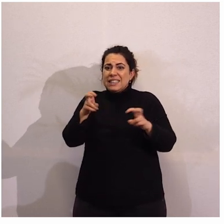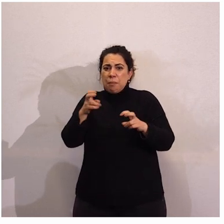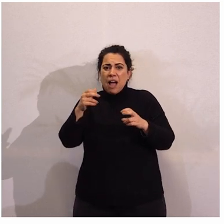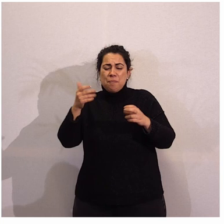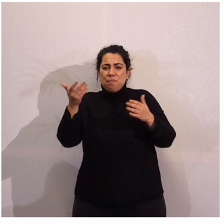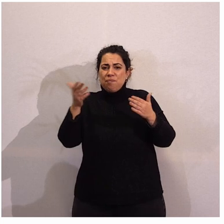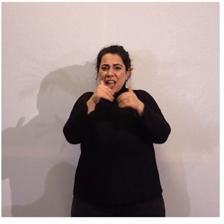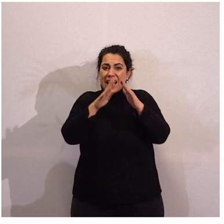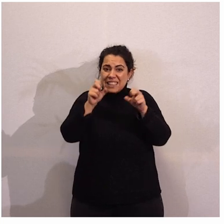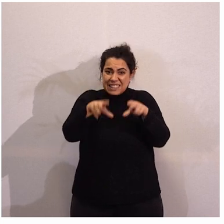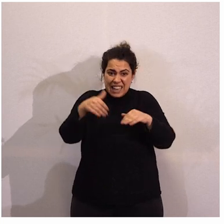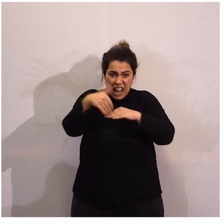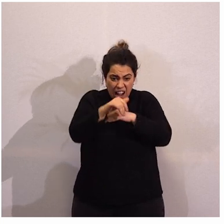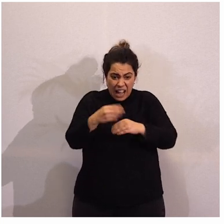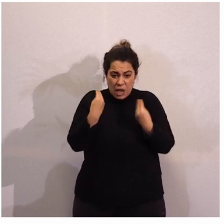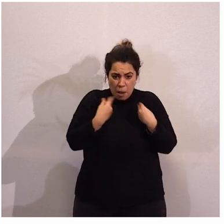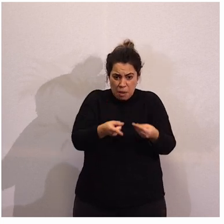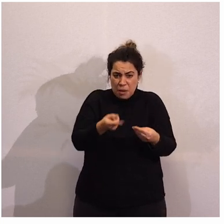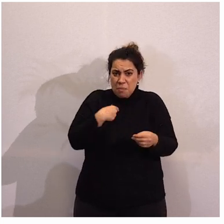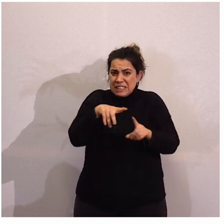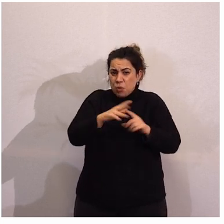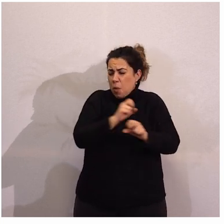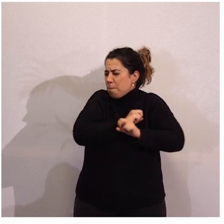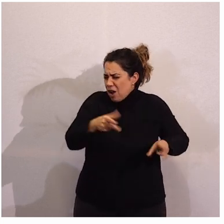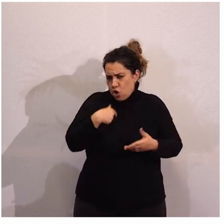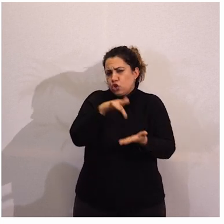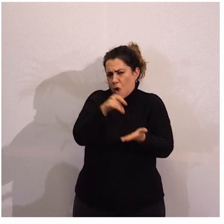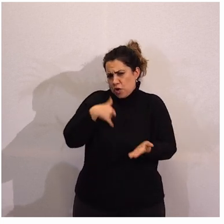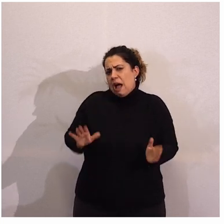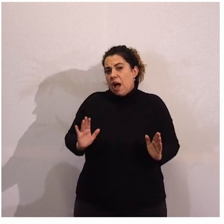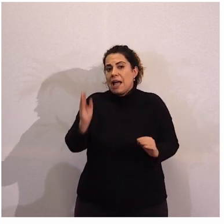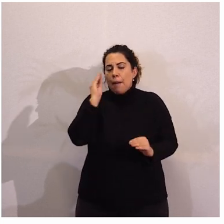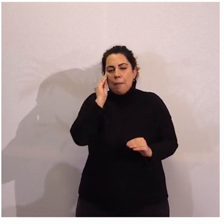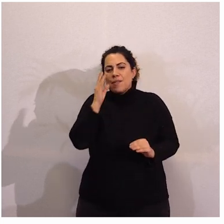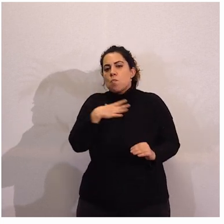sinhogarismo. Y creo que puedo comprender mucho mejor